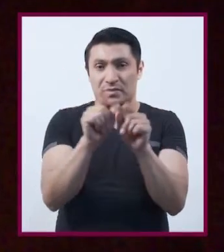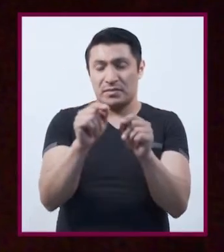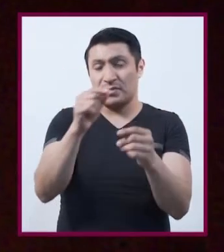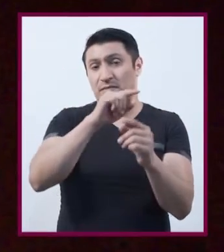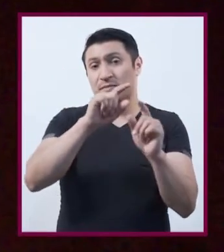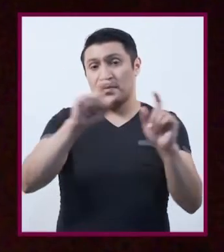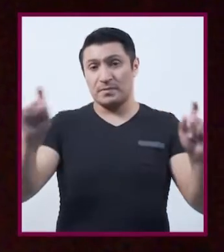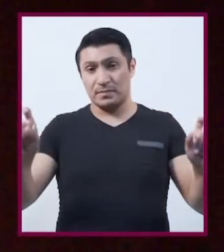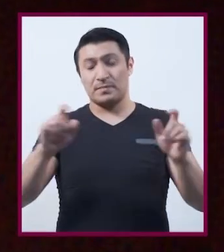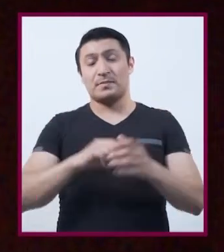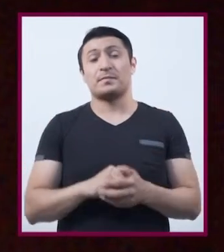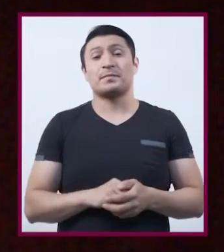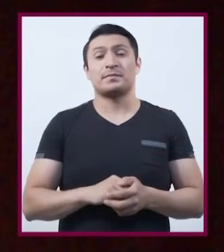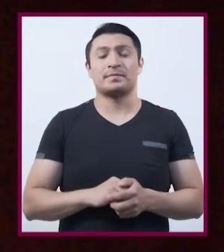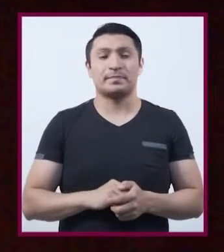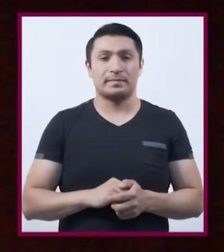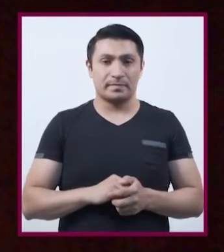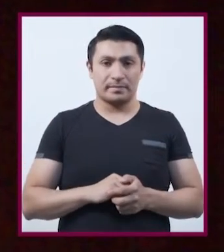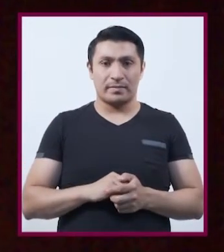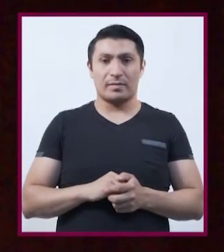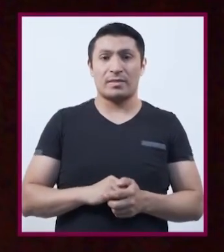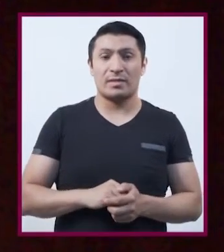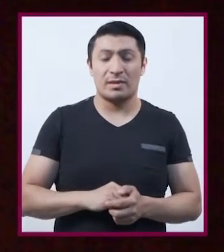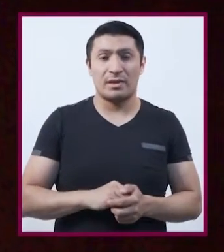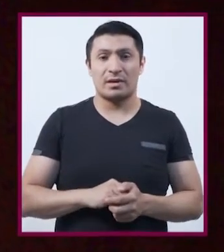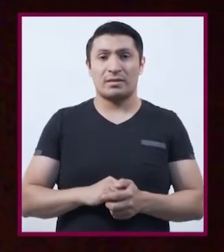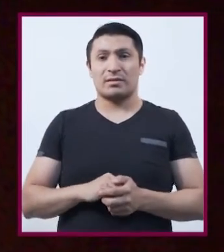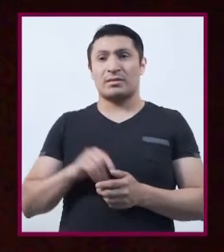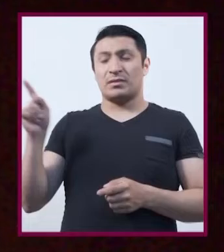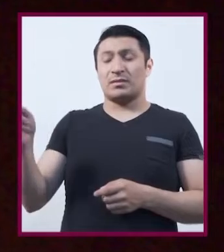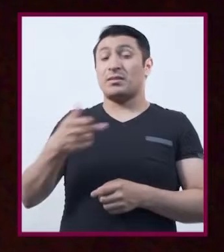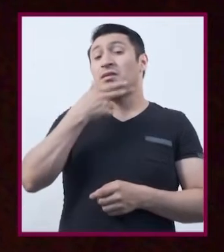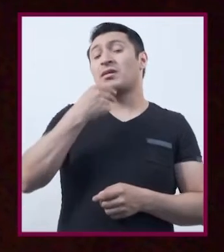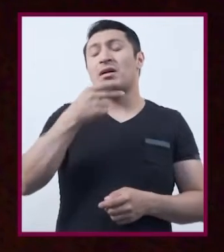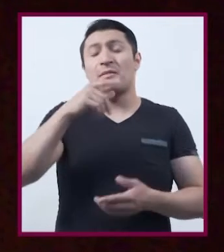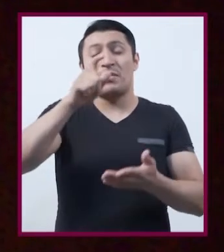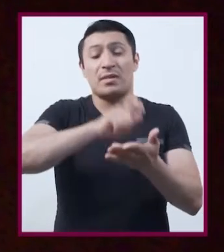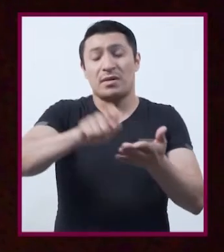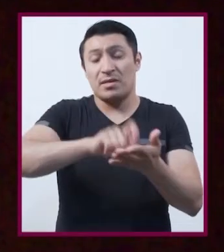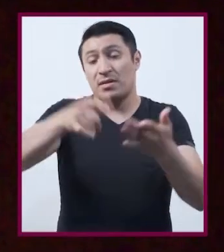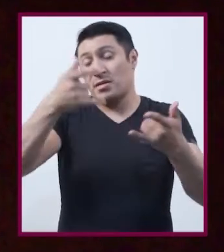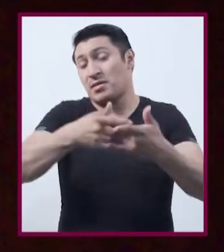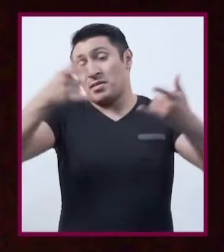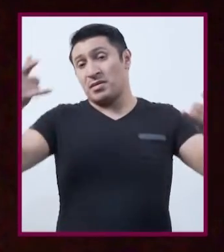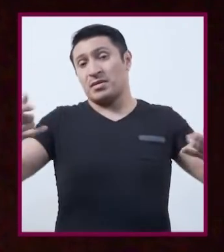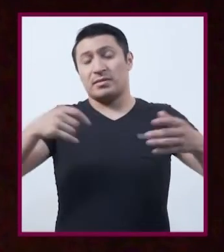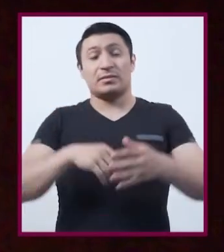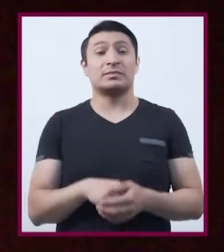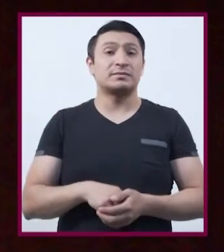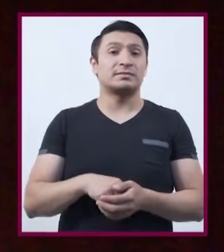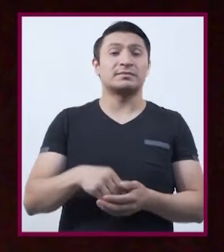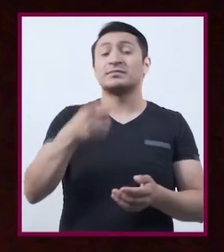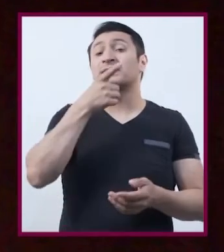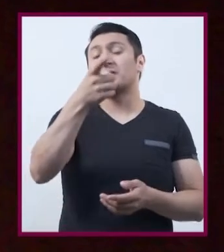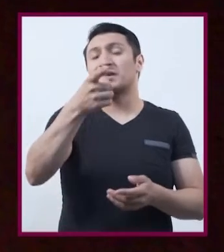legislativos que bien pudieran resumirse en la siguiente frase de Carlos María de Bustamante, historiador que participó